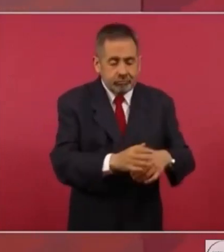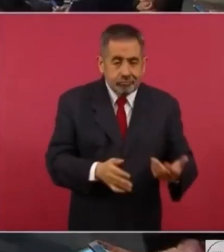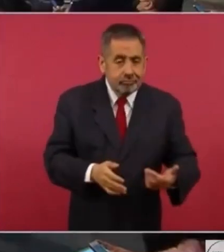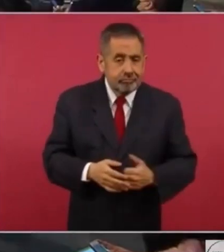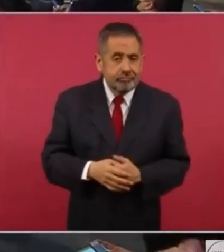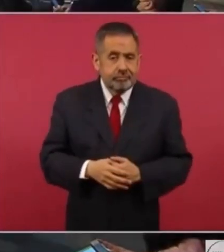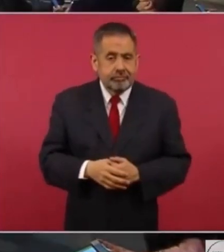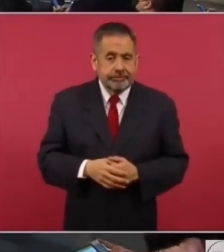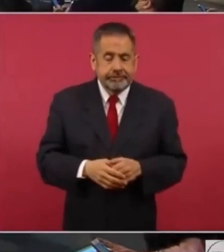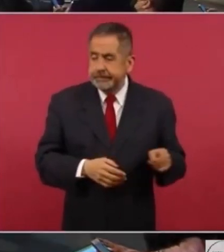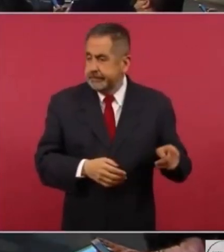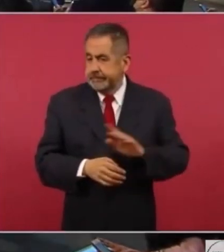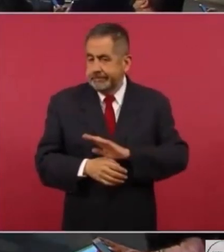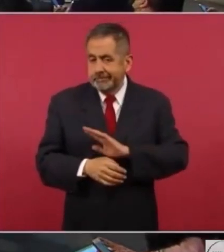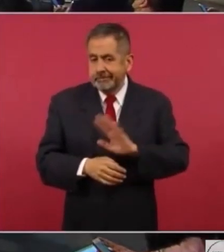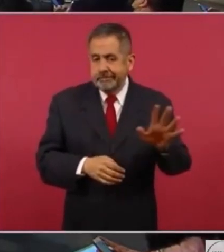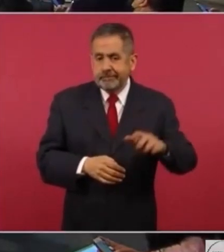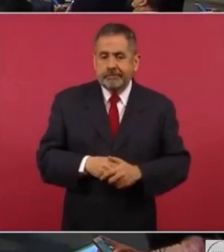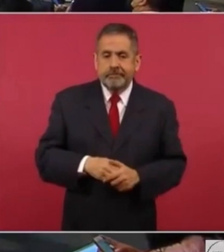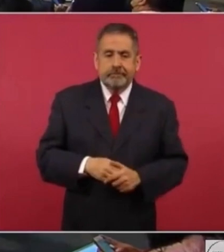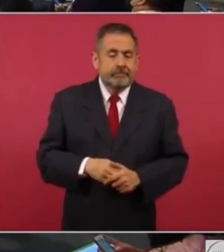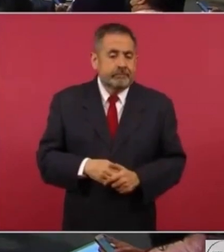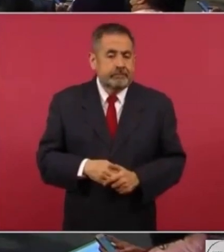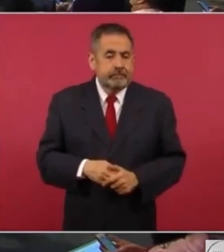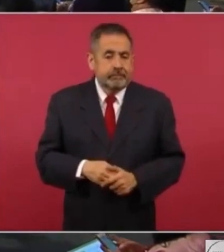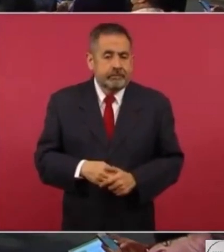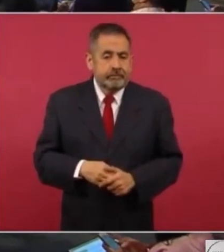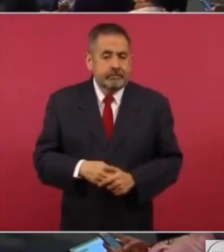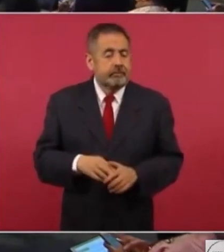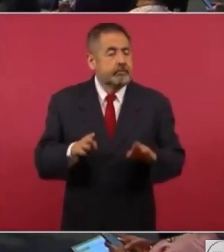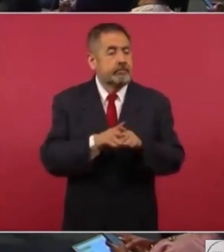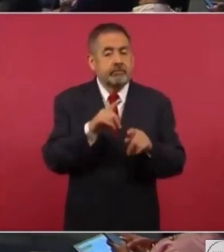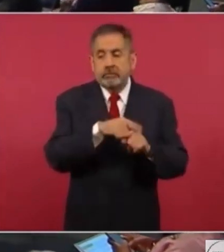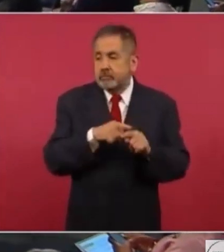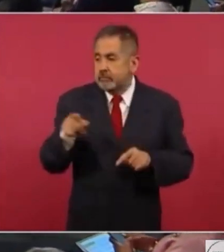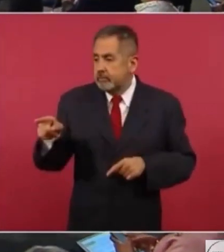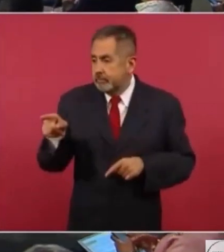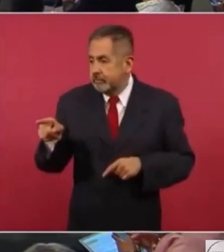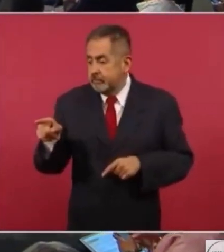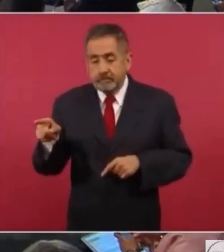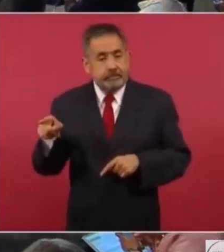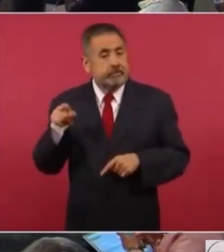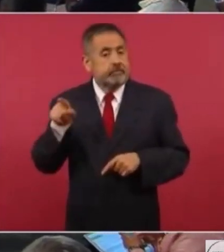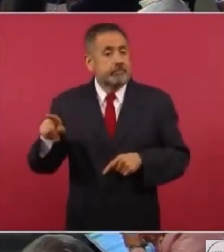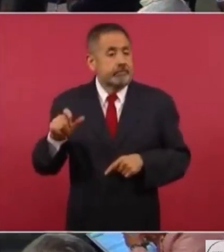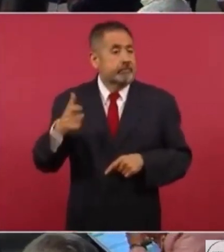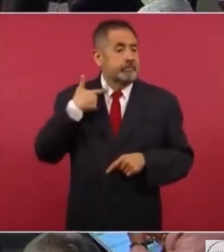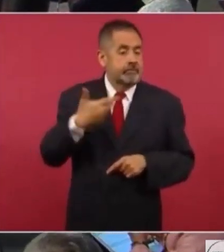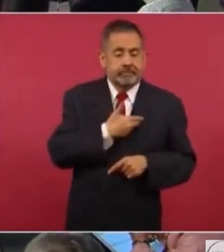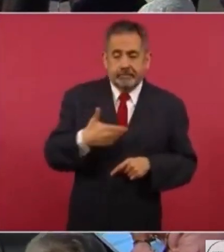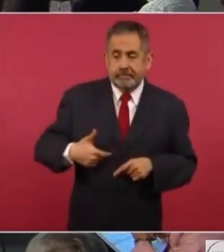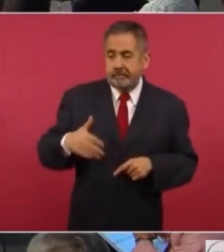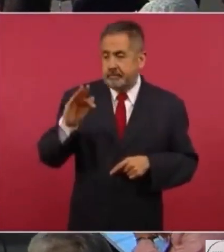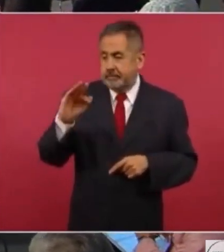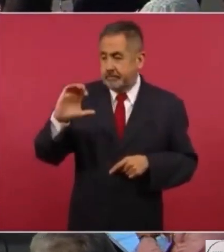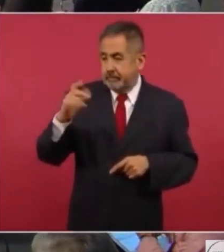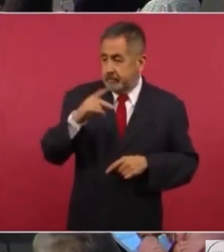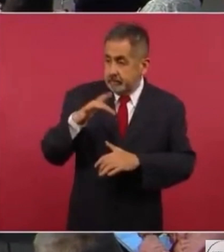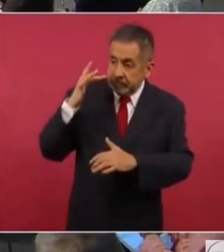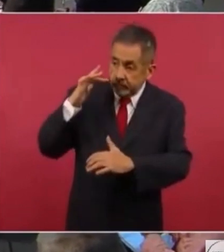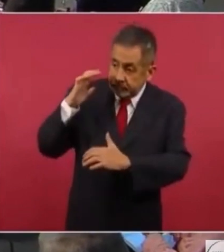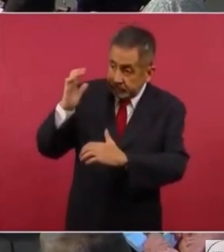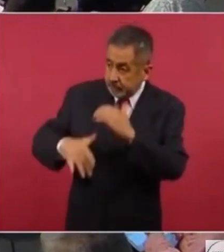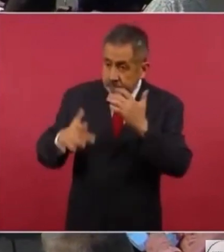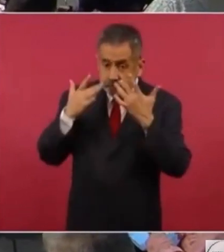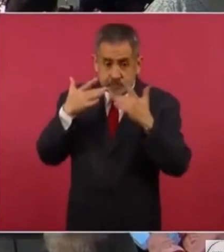que tuvo el descaro, entre otras cosas, de llevarse de empleado a Felipe Calderón después